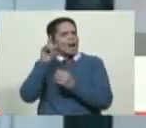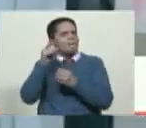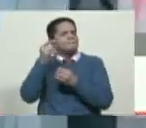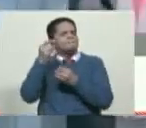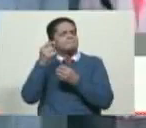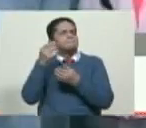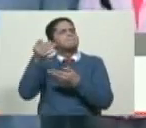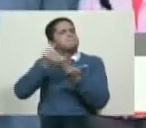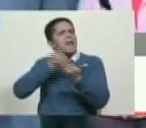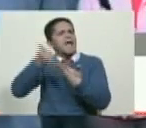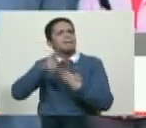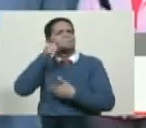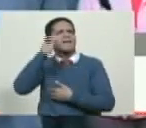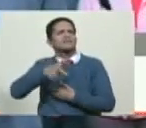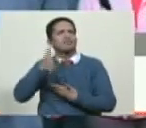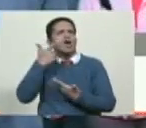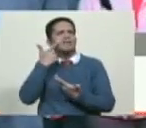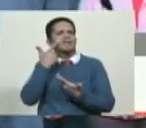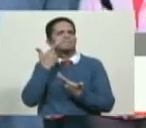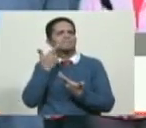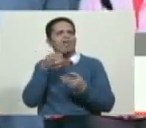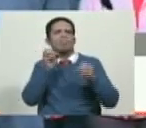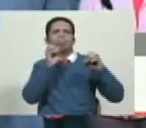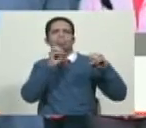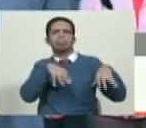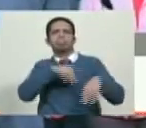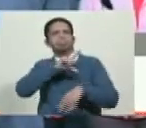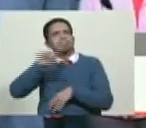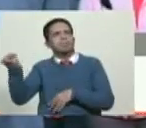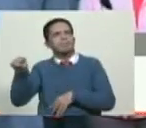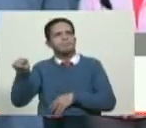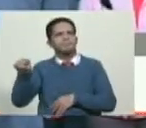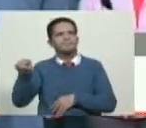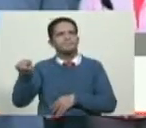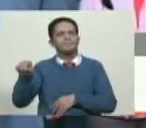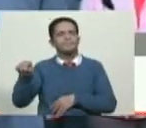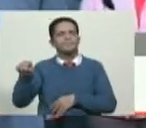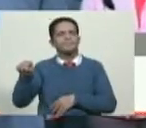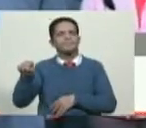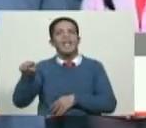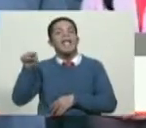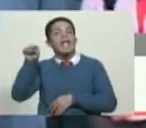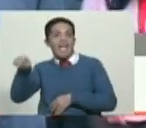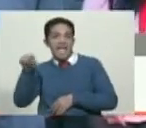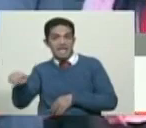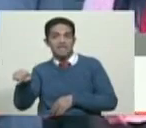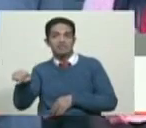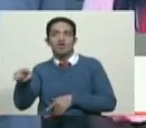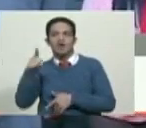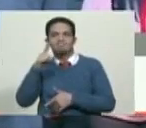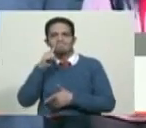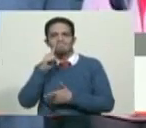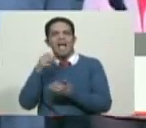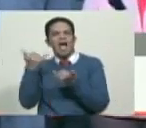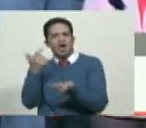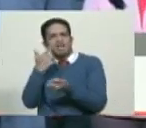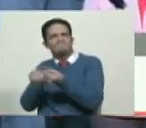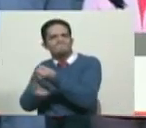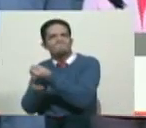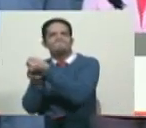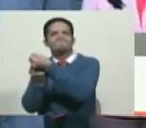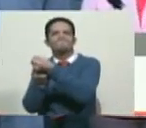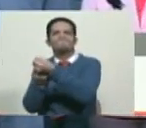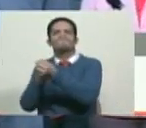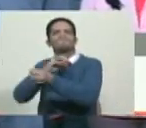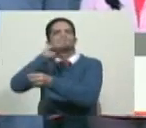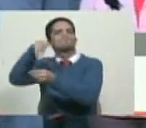de desertores militares se han convertido en mercenarios de la oligarquía colombiana y conspiran desde